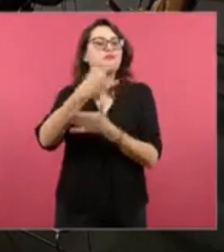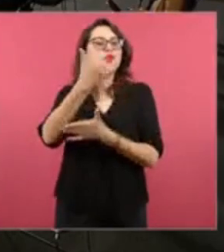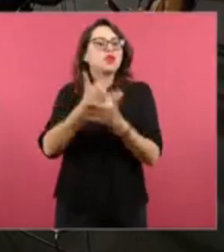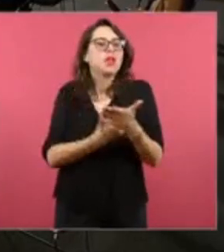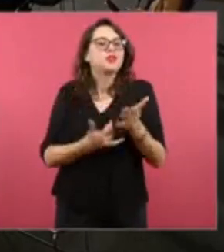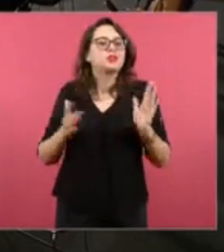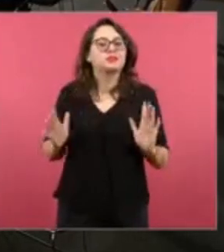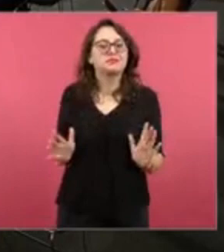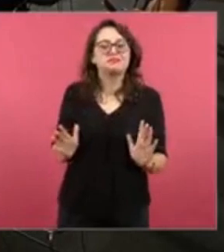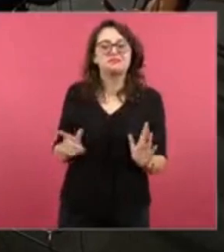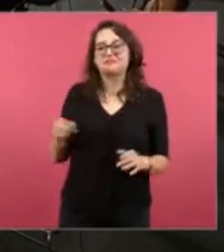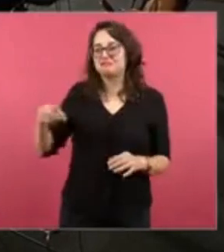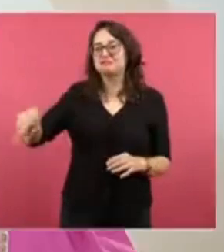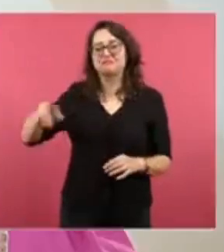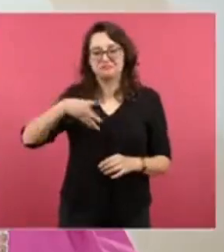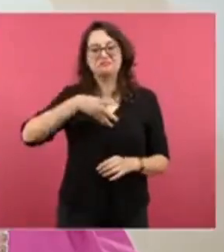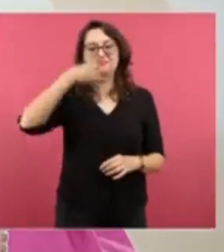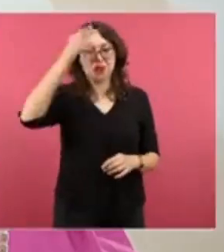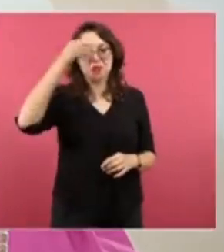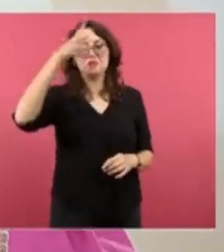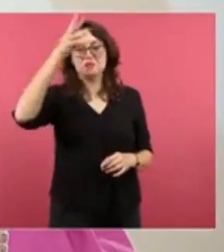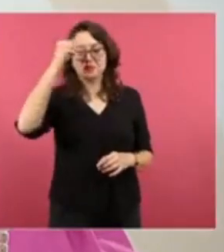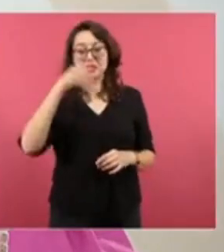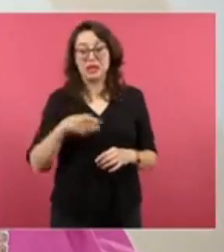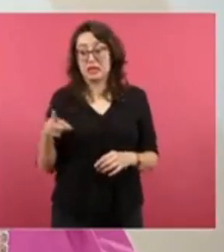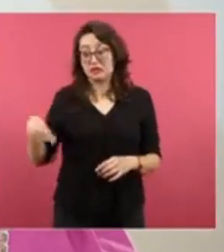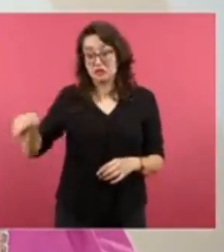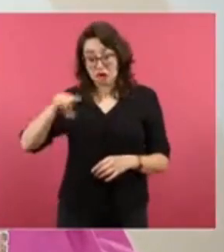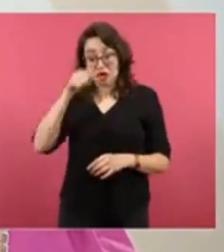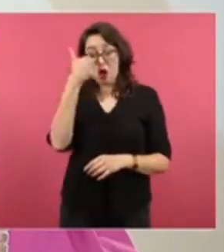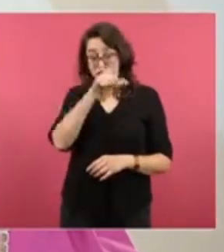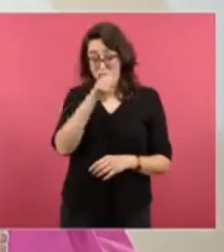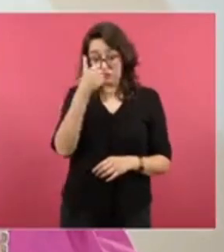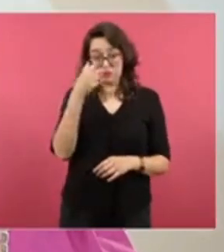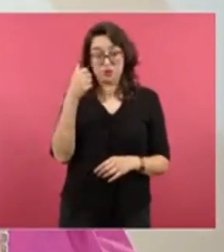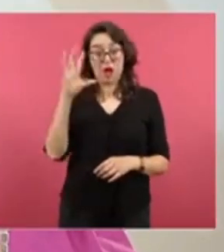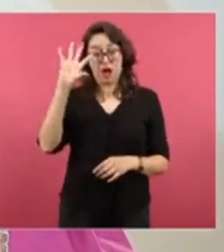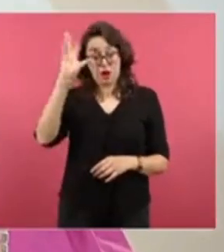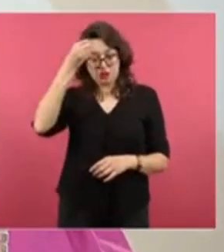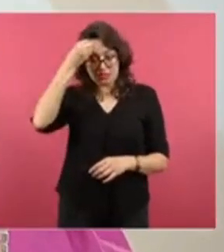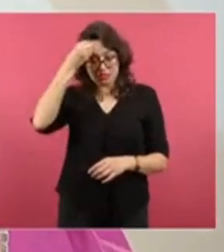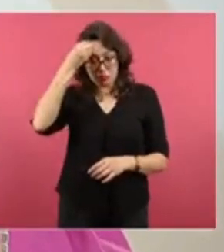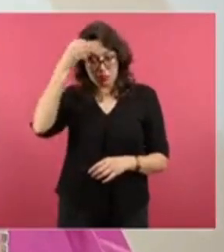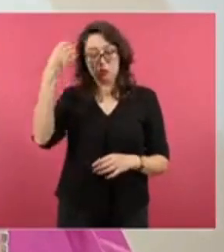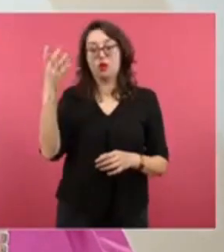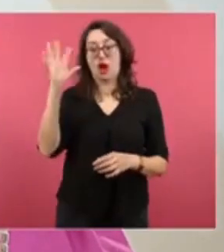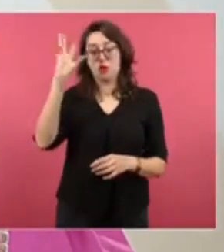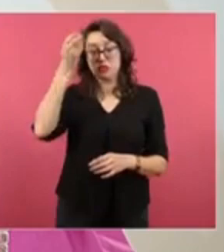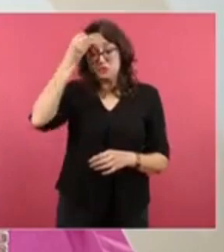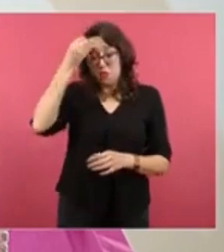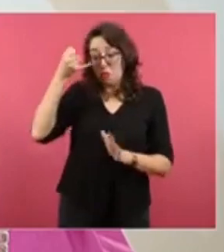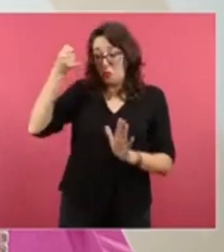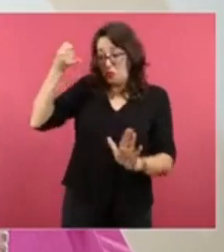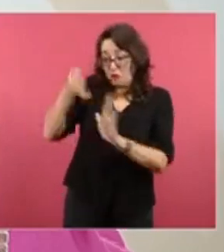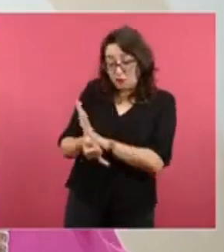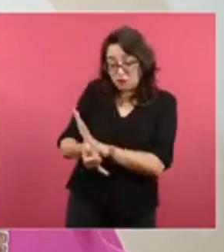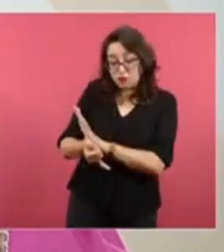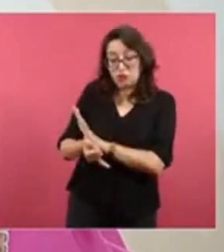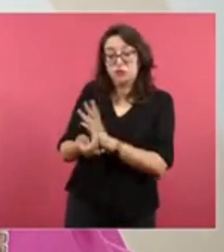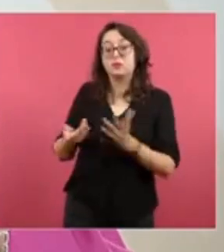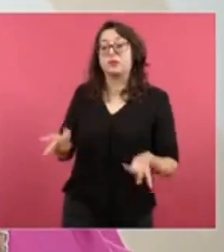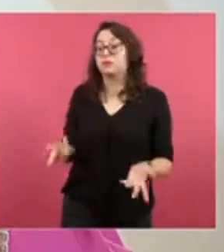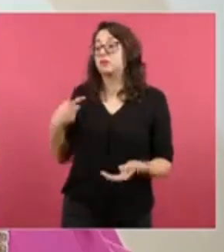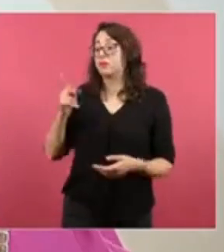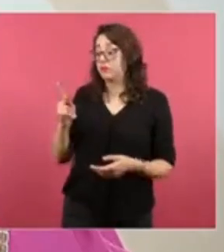con estudiantes de secundaria y la mayoría tenían un autismo muy severo. Entonces, por eso le digo, es una bendición estos libros en mi